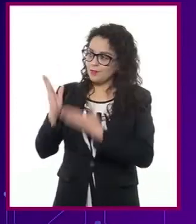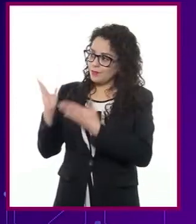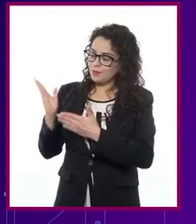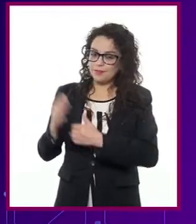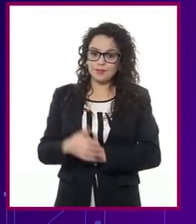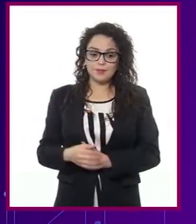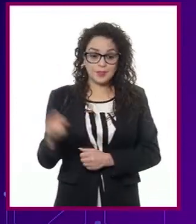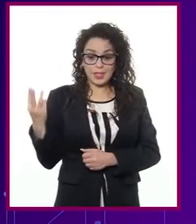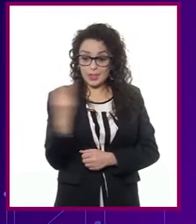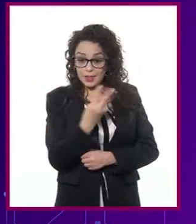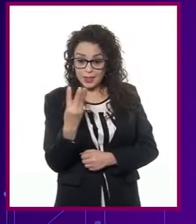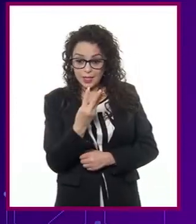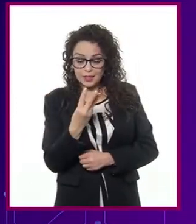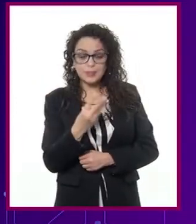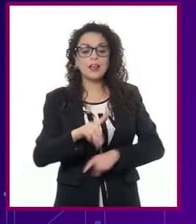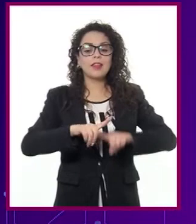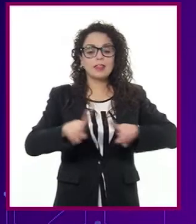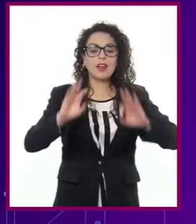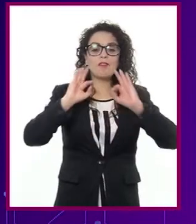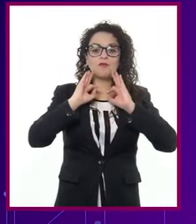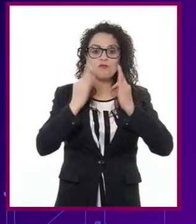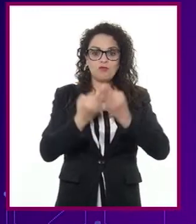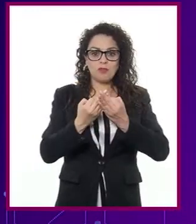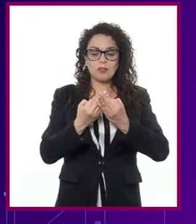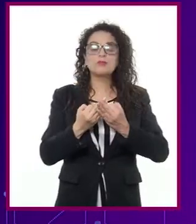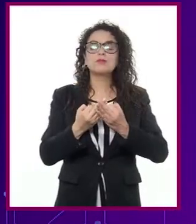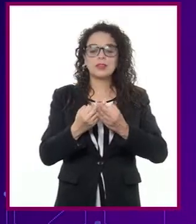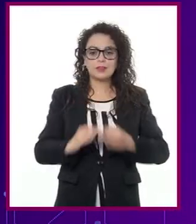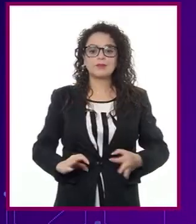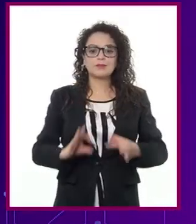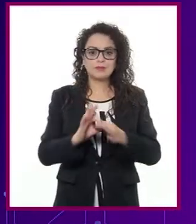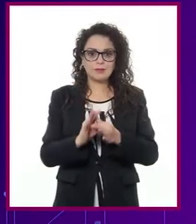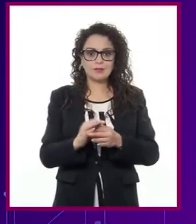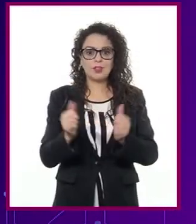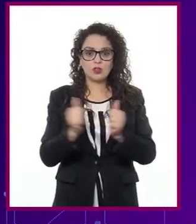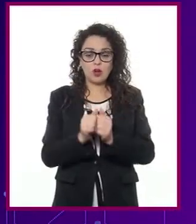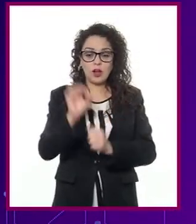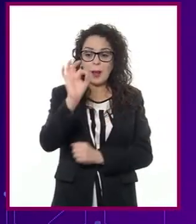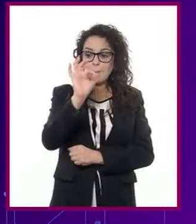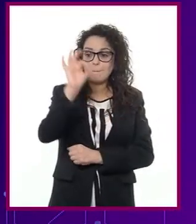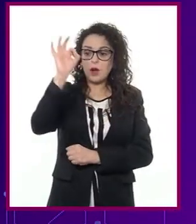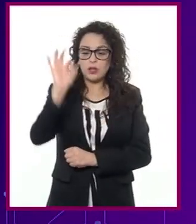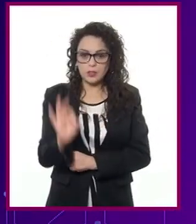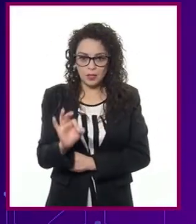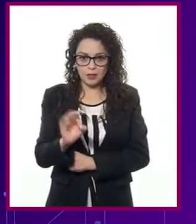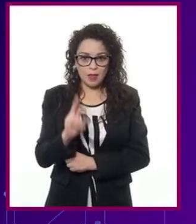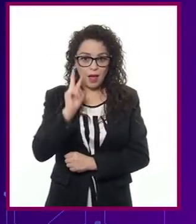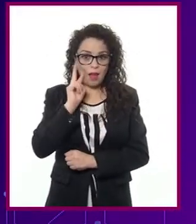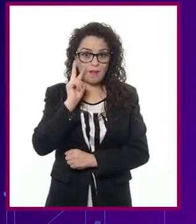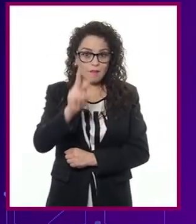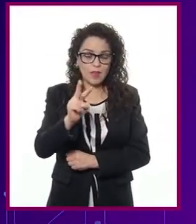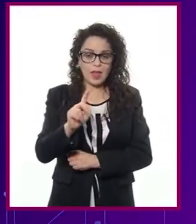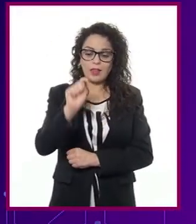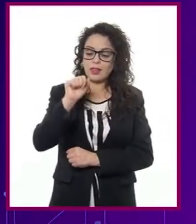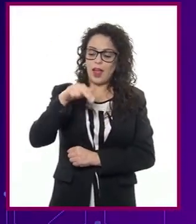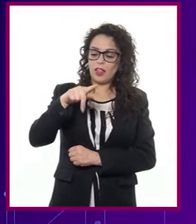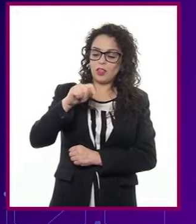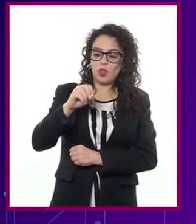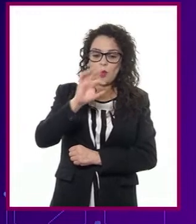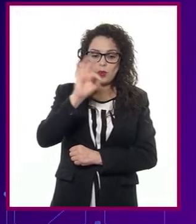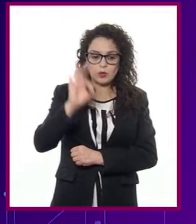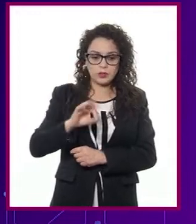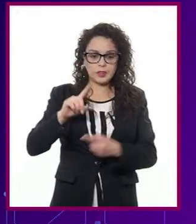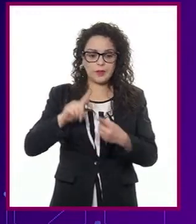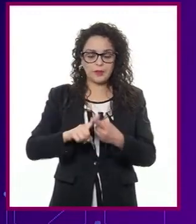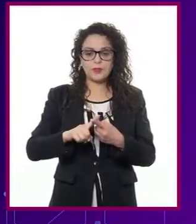tres son las diferentes formas en las que se puede representar un porcentaje, siendo su representación como tanto por ciento, como